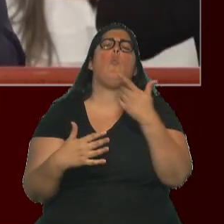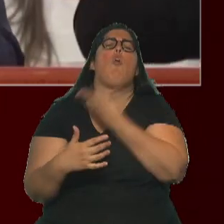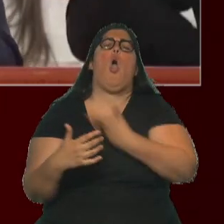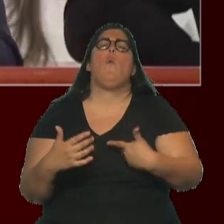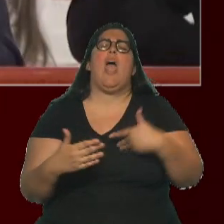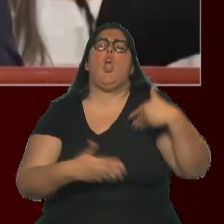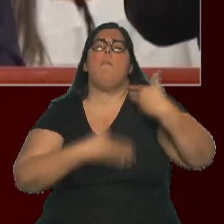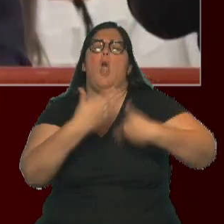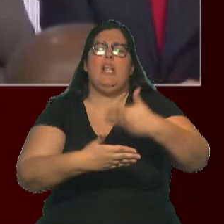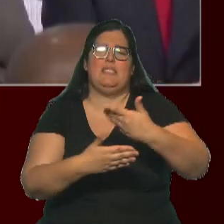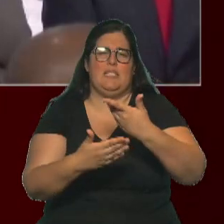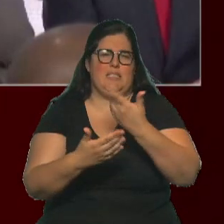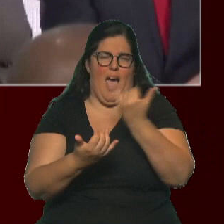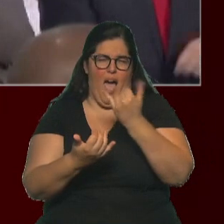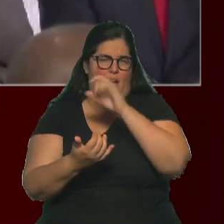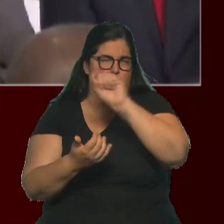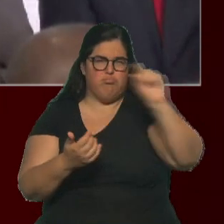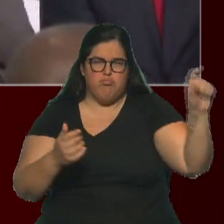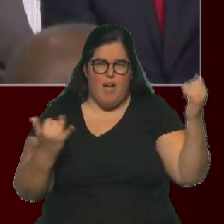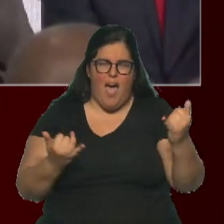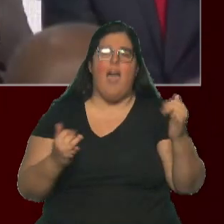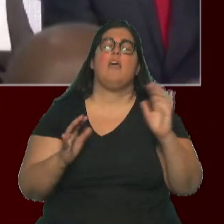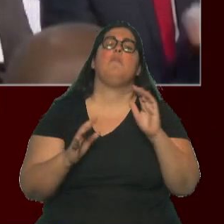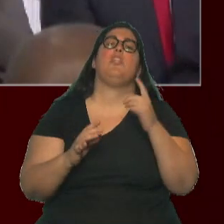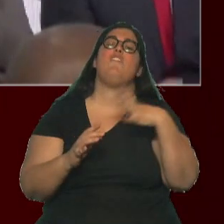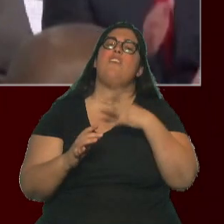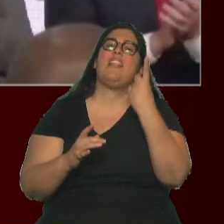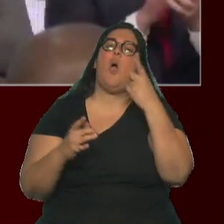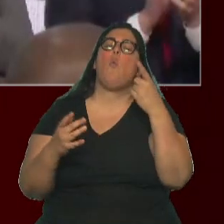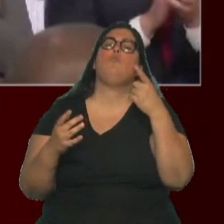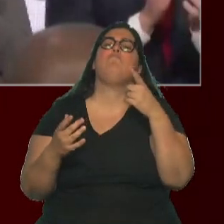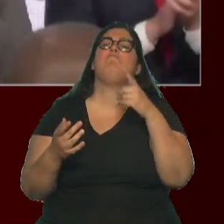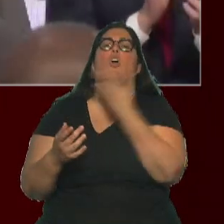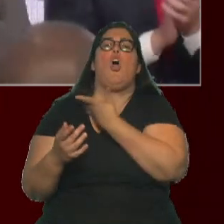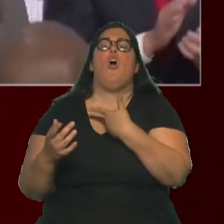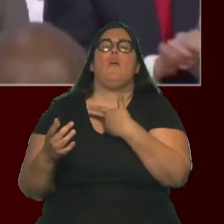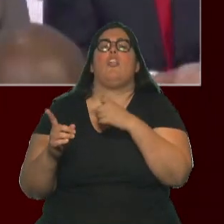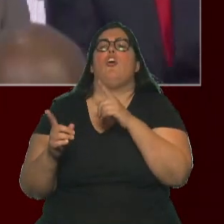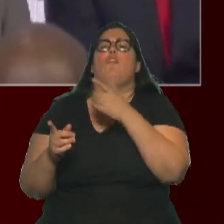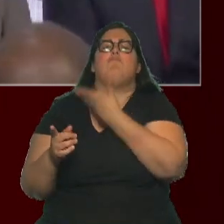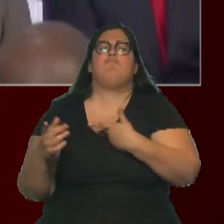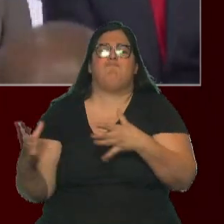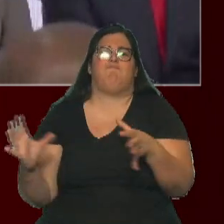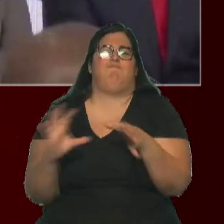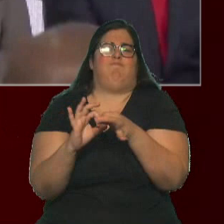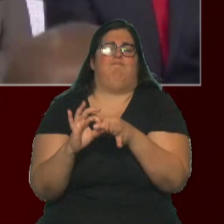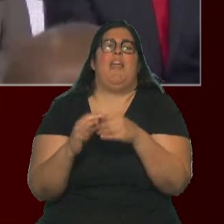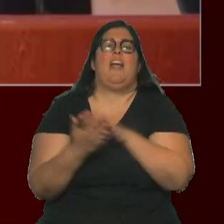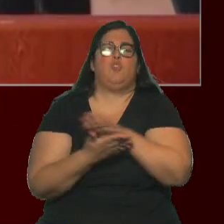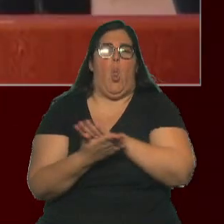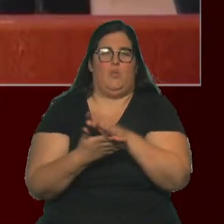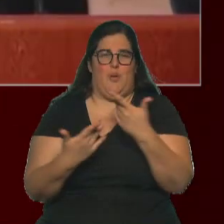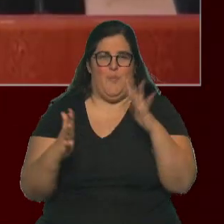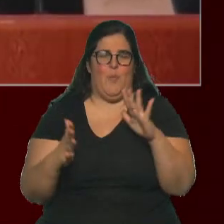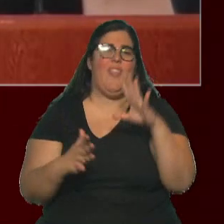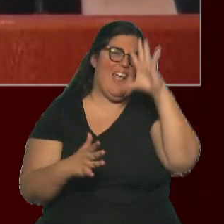cierto alineamiento, la falta de un bloque que pueda dar, digamos, respuestas. Bueno, un canciller brasileño que plantea